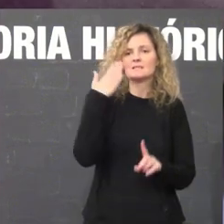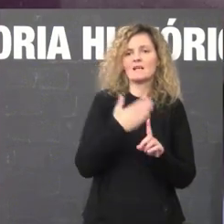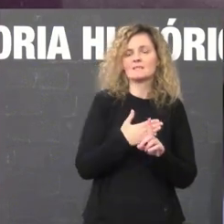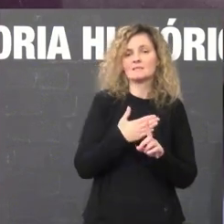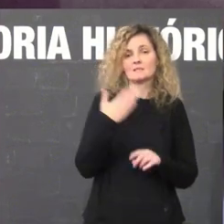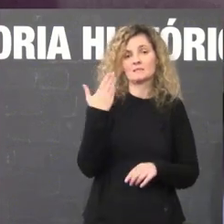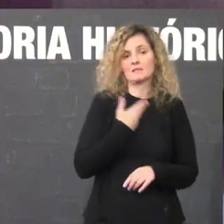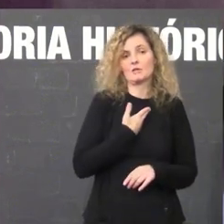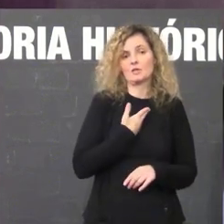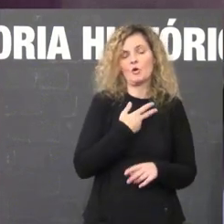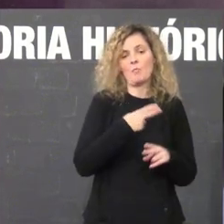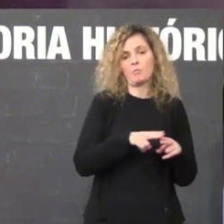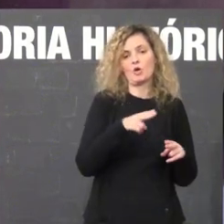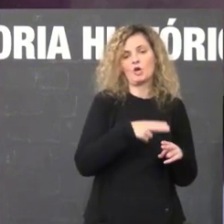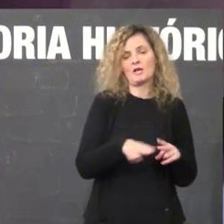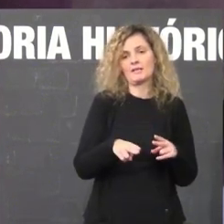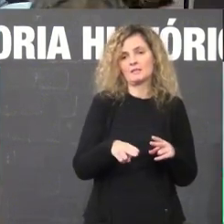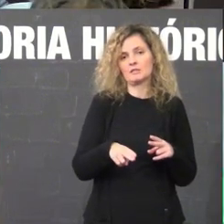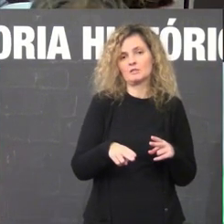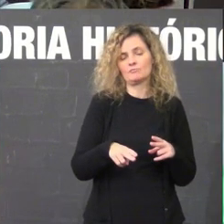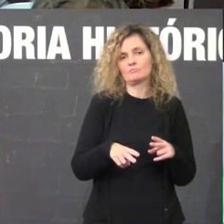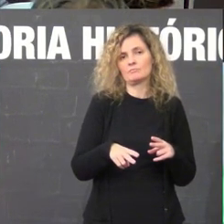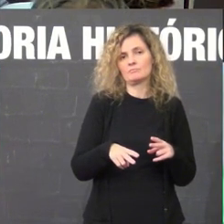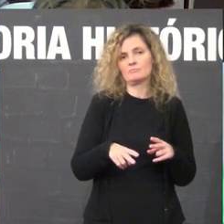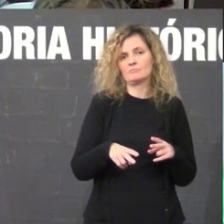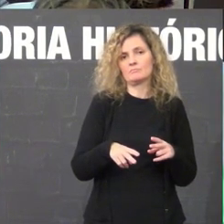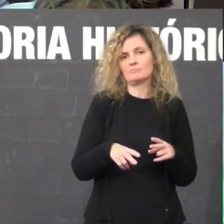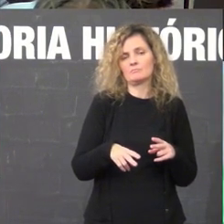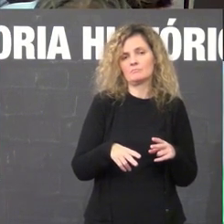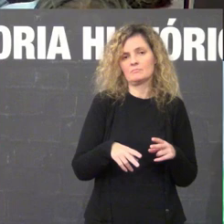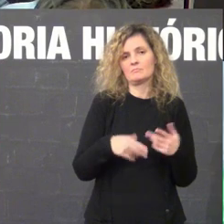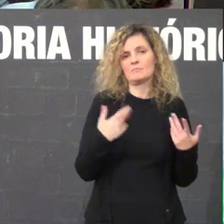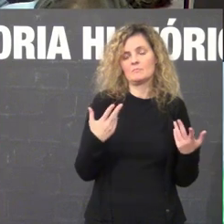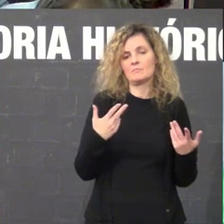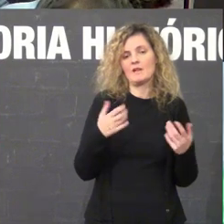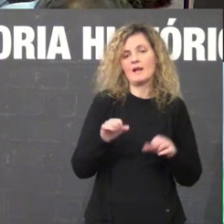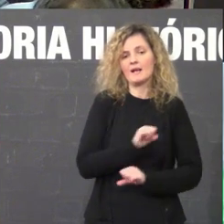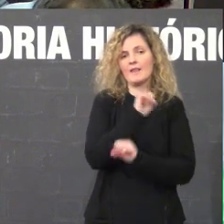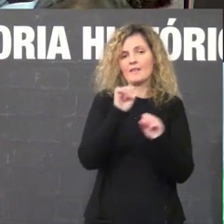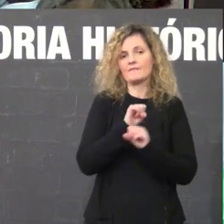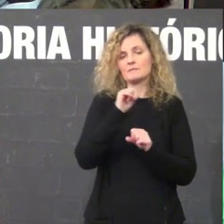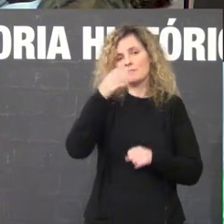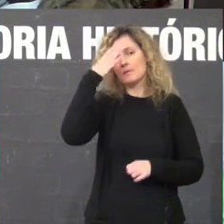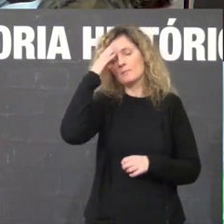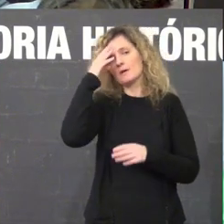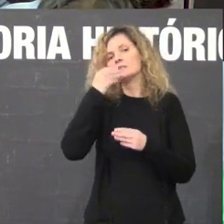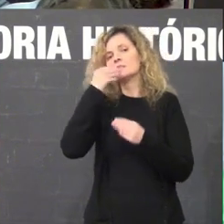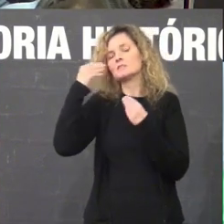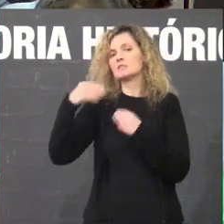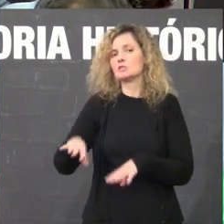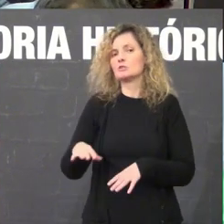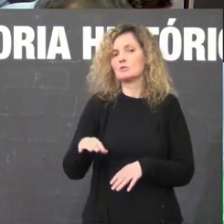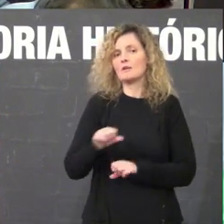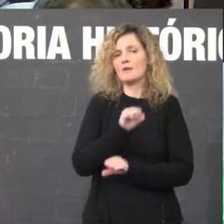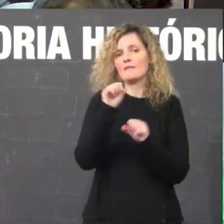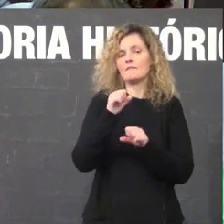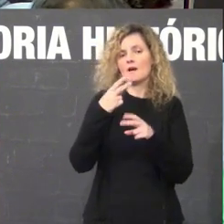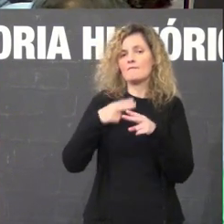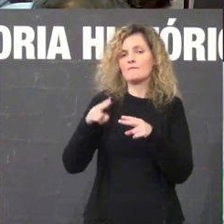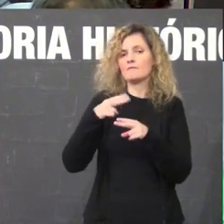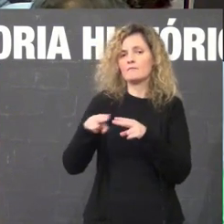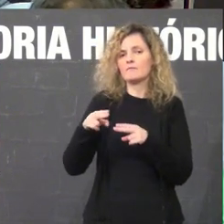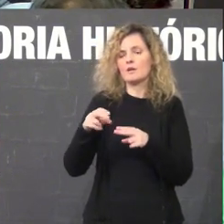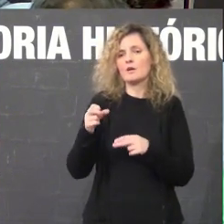más castigo político que precisamente la defensa de la memoria histórica la defensa de políticas